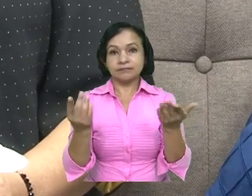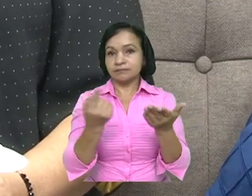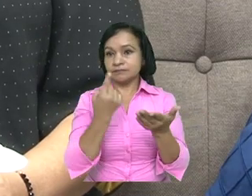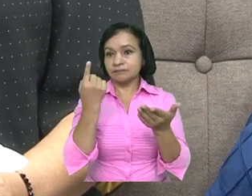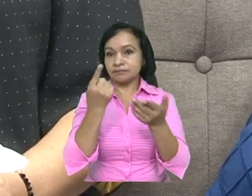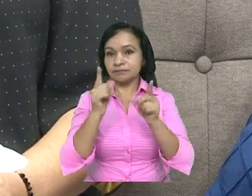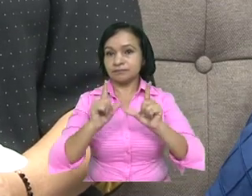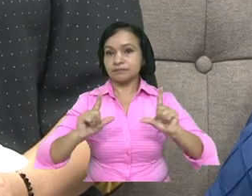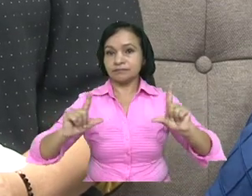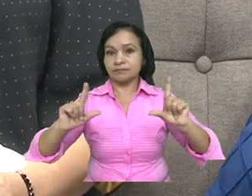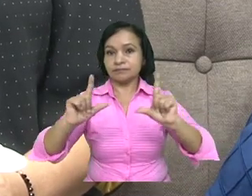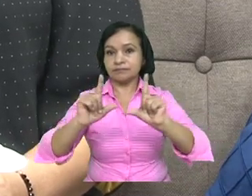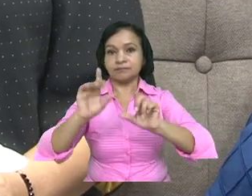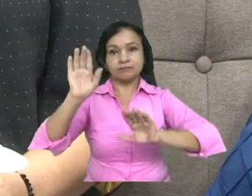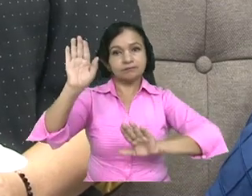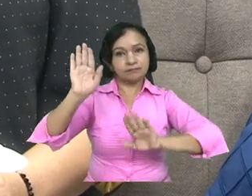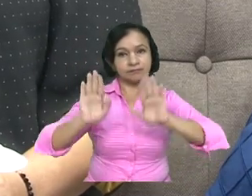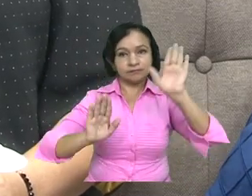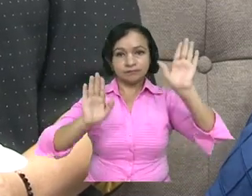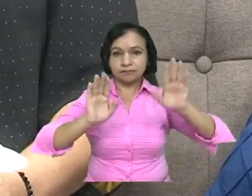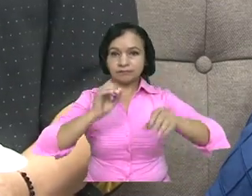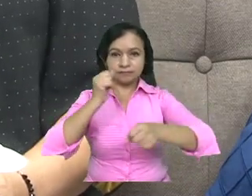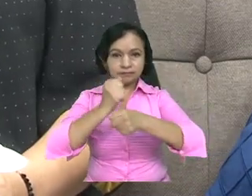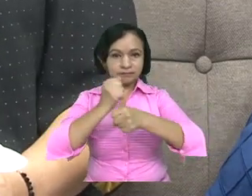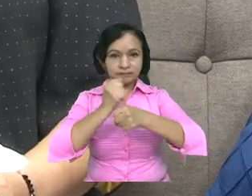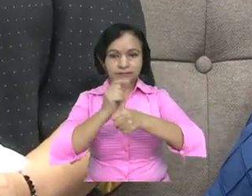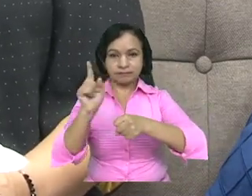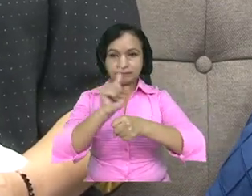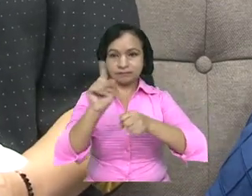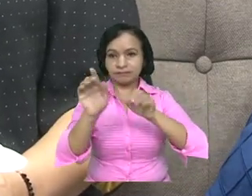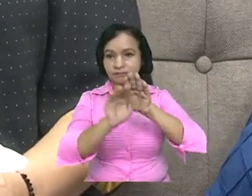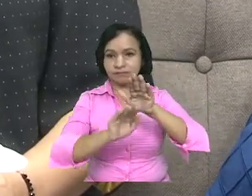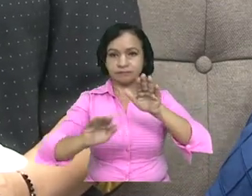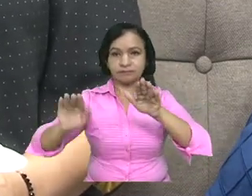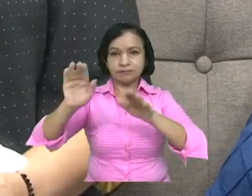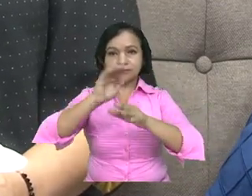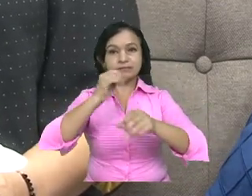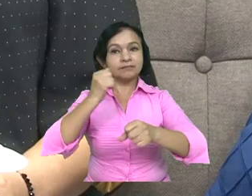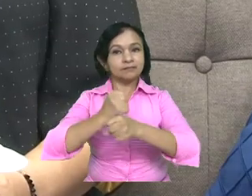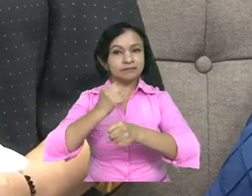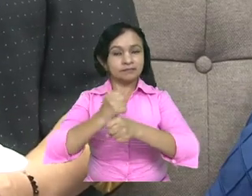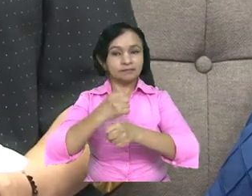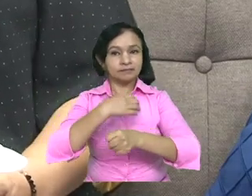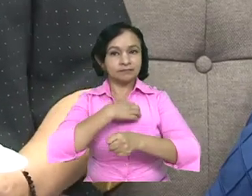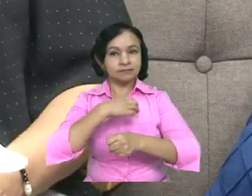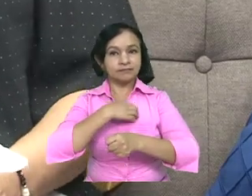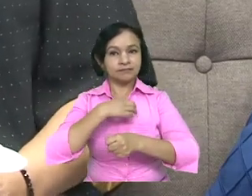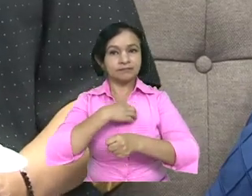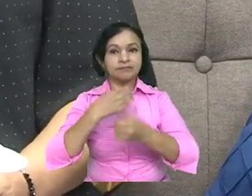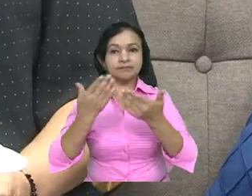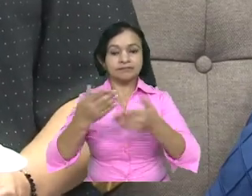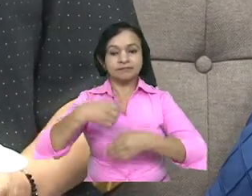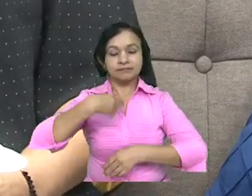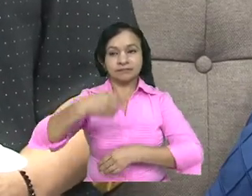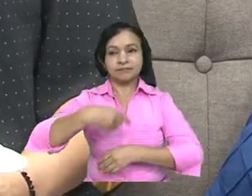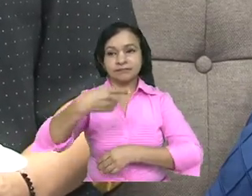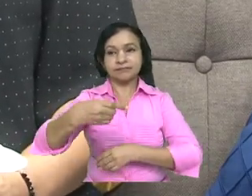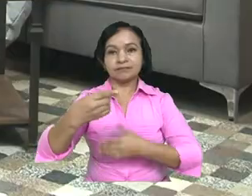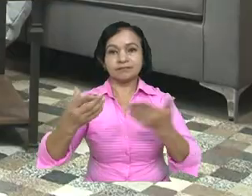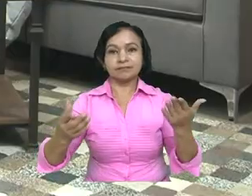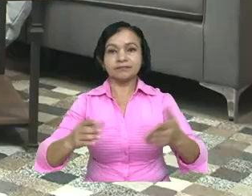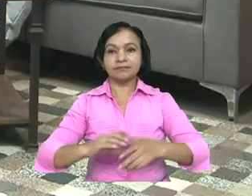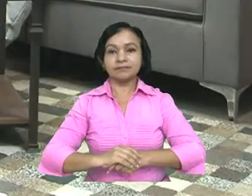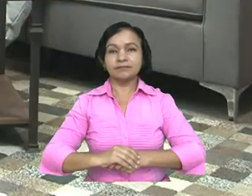solamente para participar y trabajar, o sea, una tarea más, además del trabajo productivo del día a día. Del día a